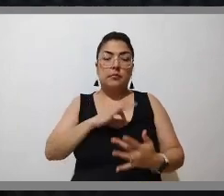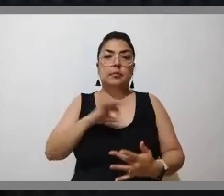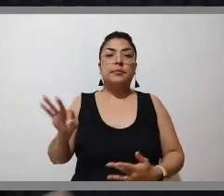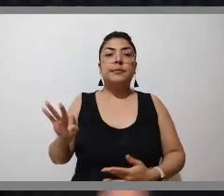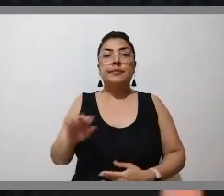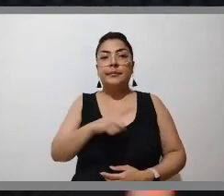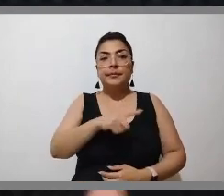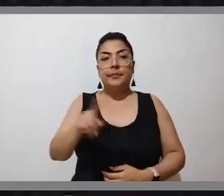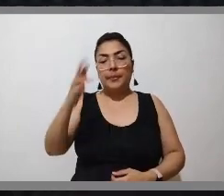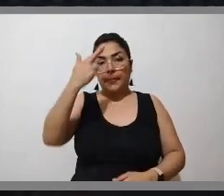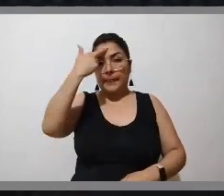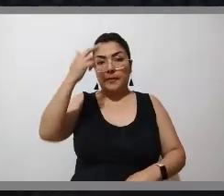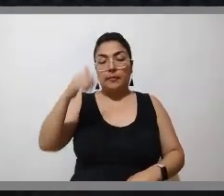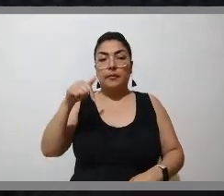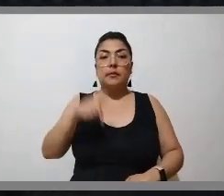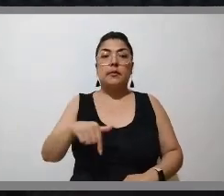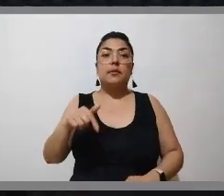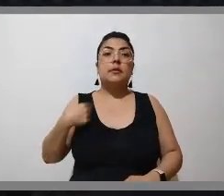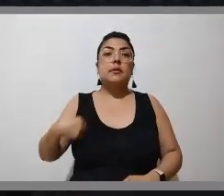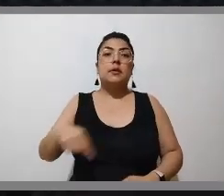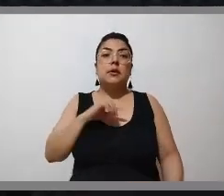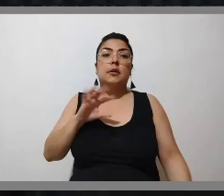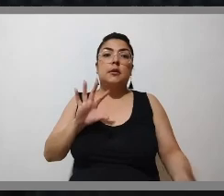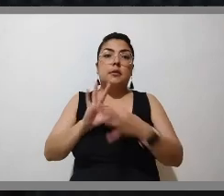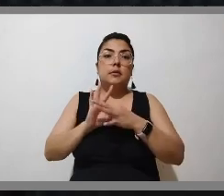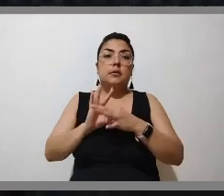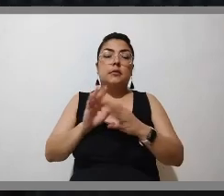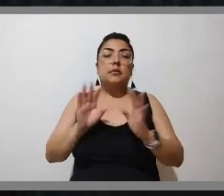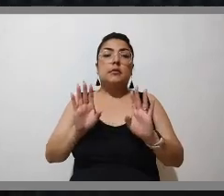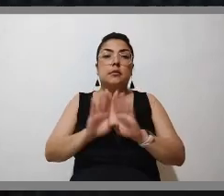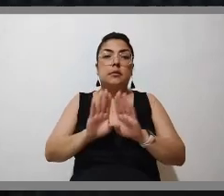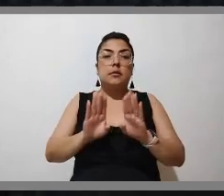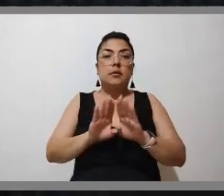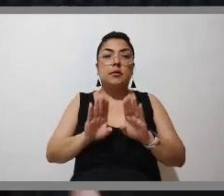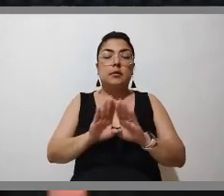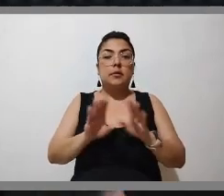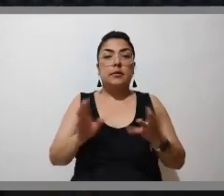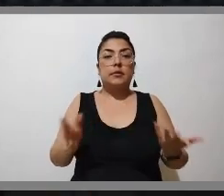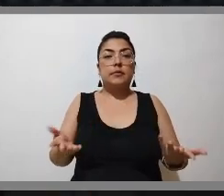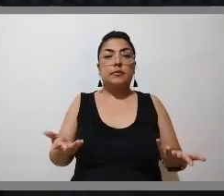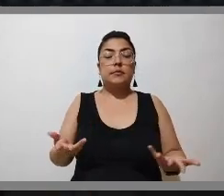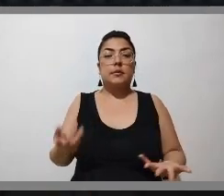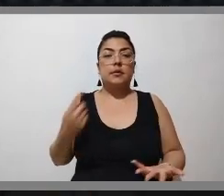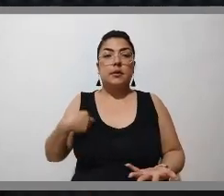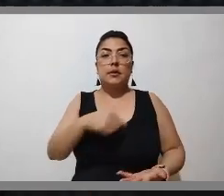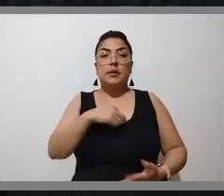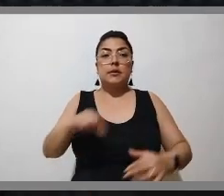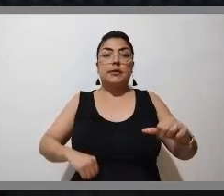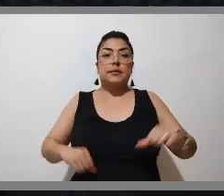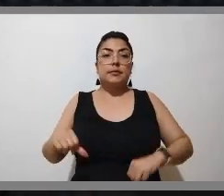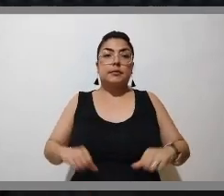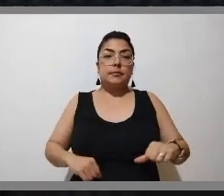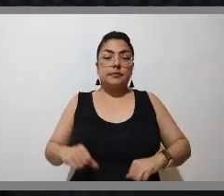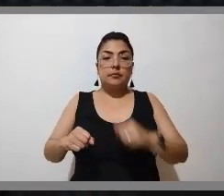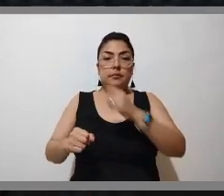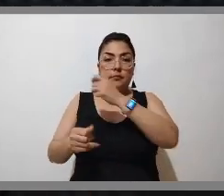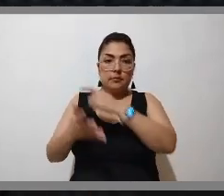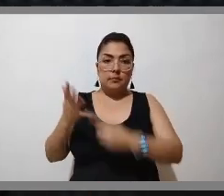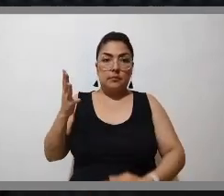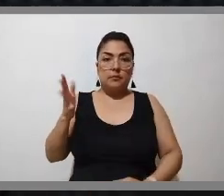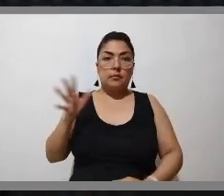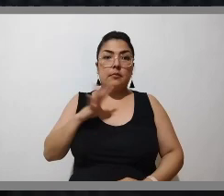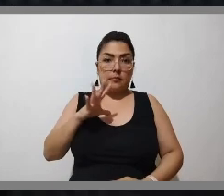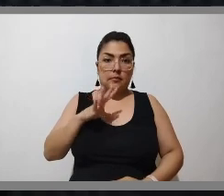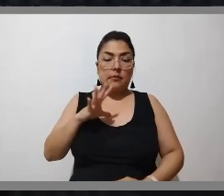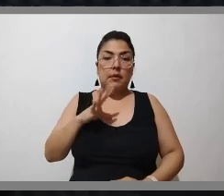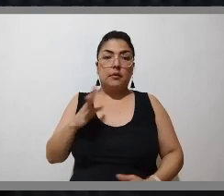Coahuila. Les recordamos también que nos sigan a través de todas nuestras redes sociales, donde pueden seguir paso a paso de todas las actividades que estamos realizando